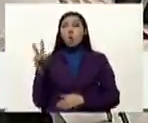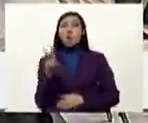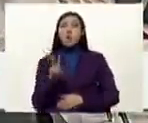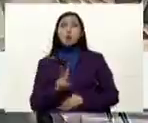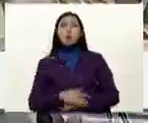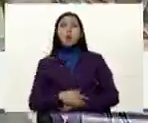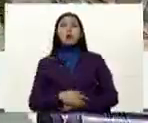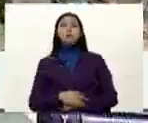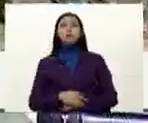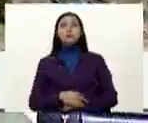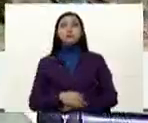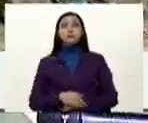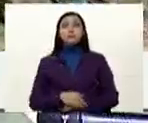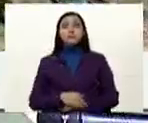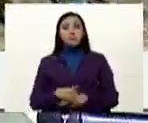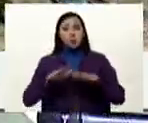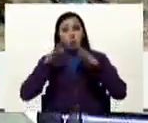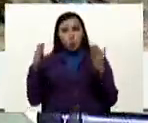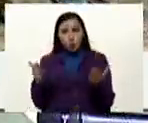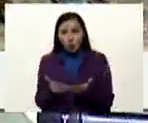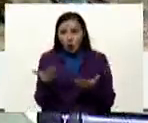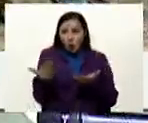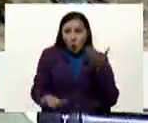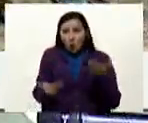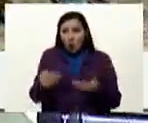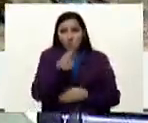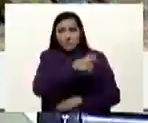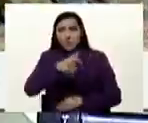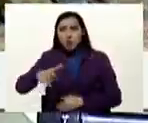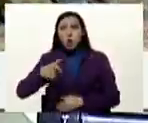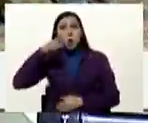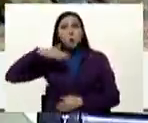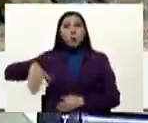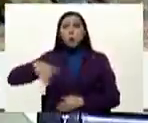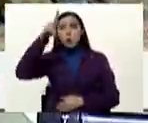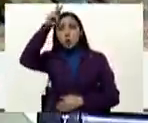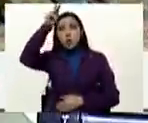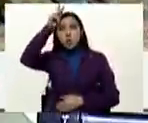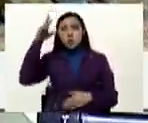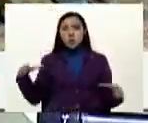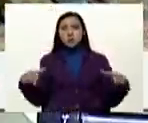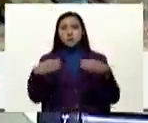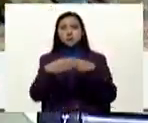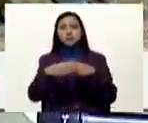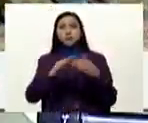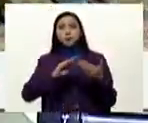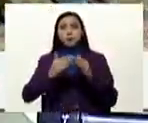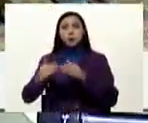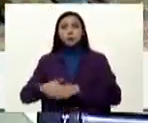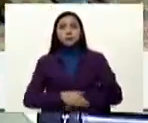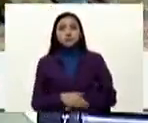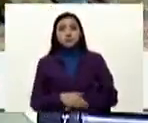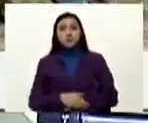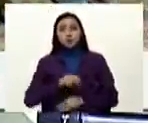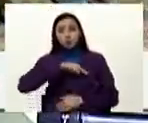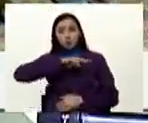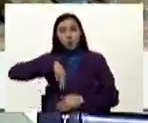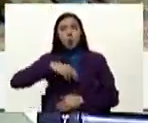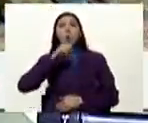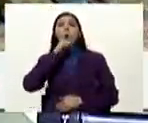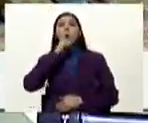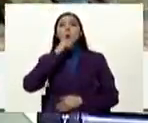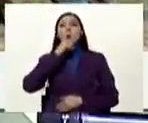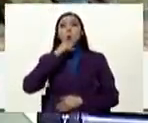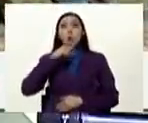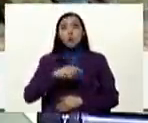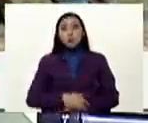población mundial. Nuestros pueblos indígenas, nuestros abuelos, los abuelos